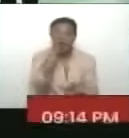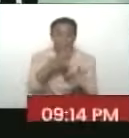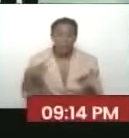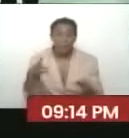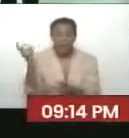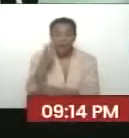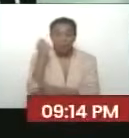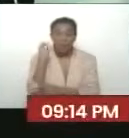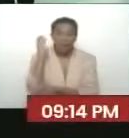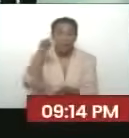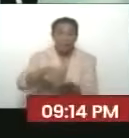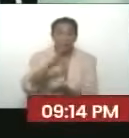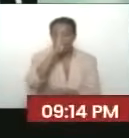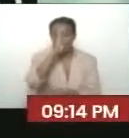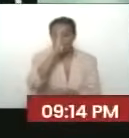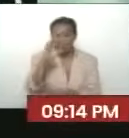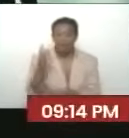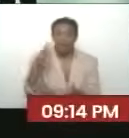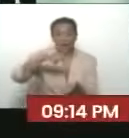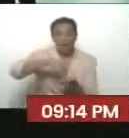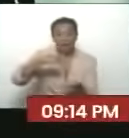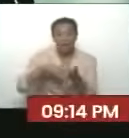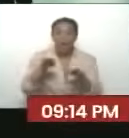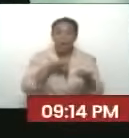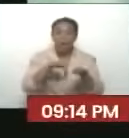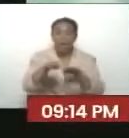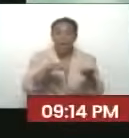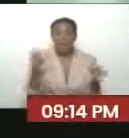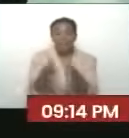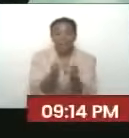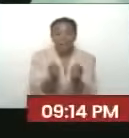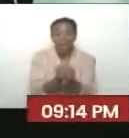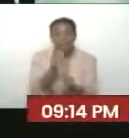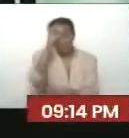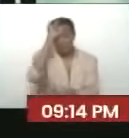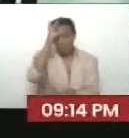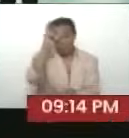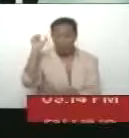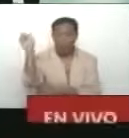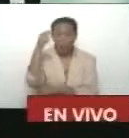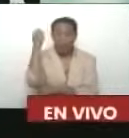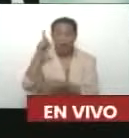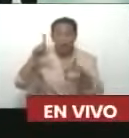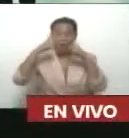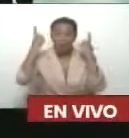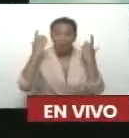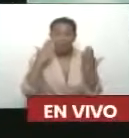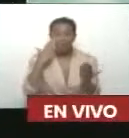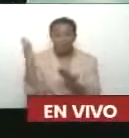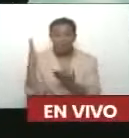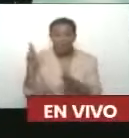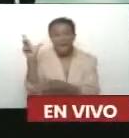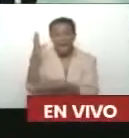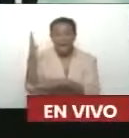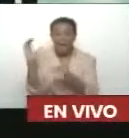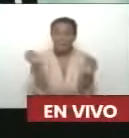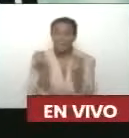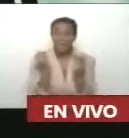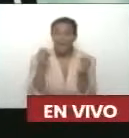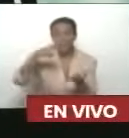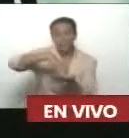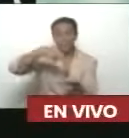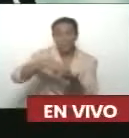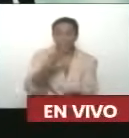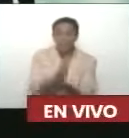Apure, Aragua, Barinas, Bolívar, Carabobo, Cojedes, del Tamacuro, Falcón, Guárico, La Guaira, Lara, Mérida, Miranda,